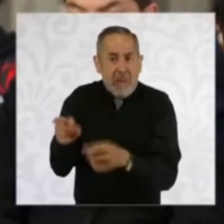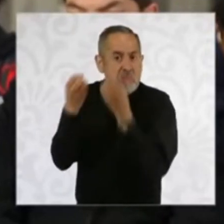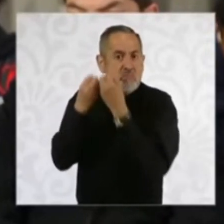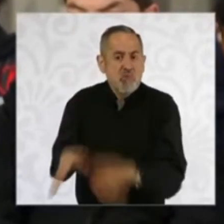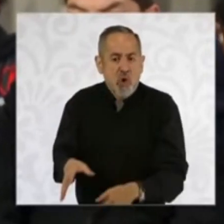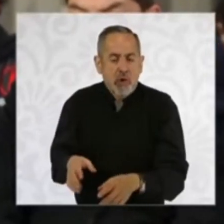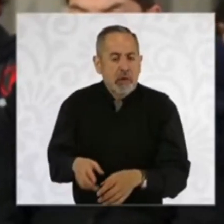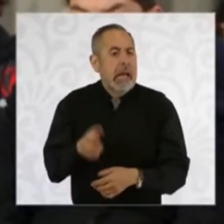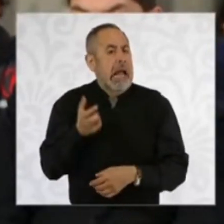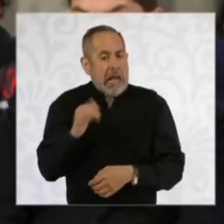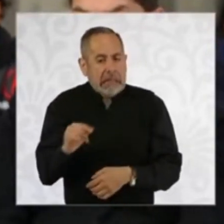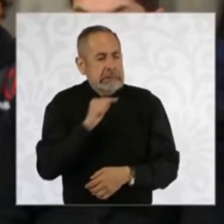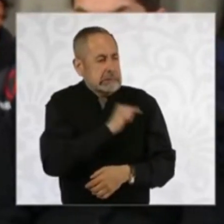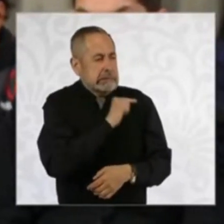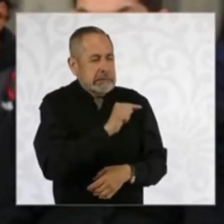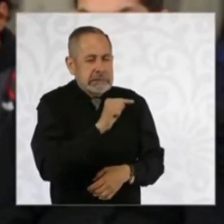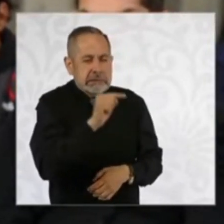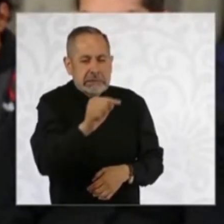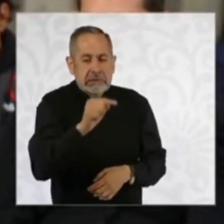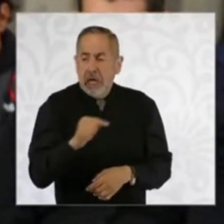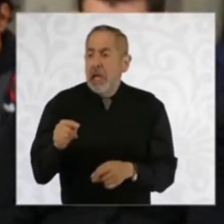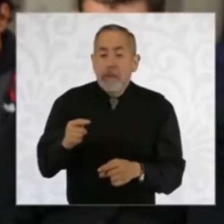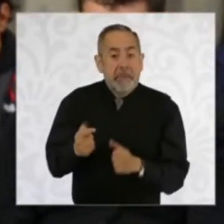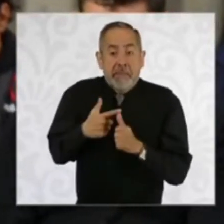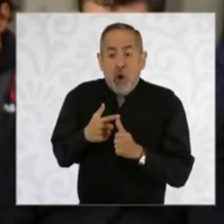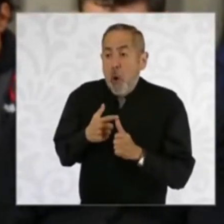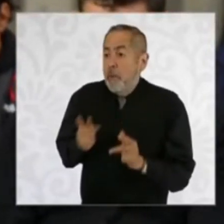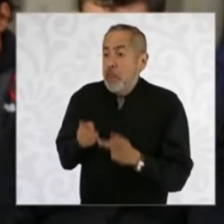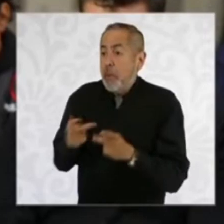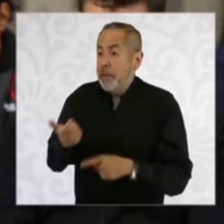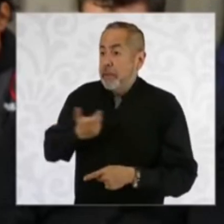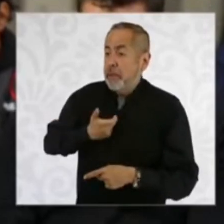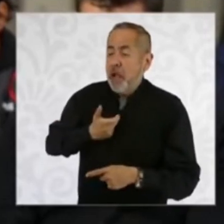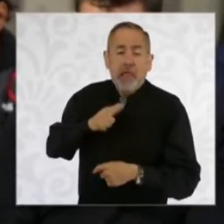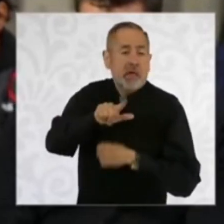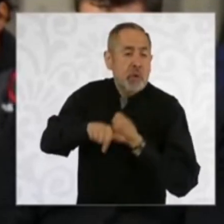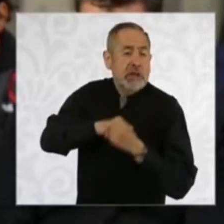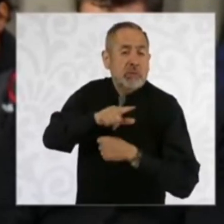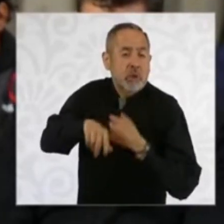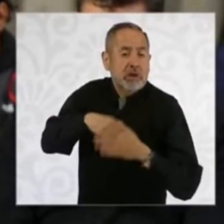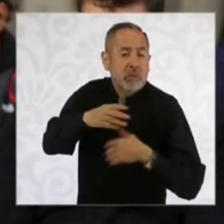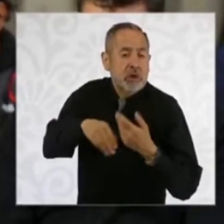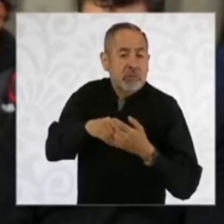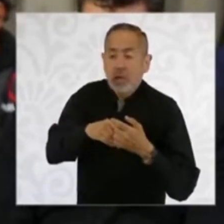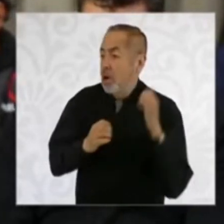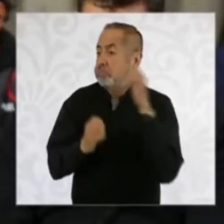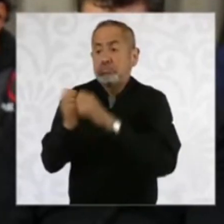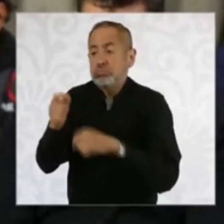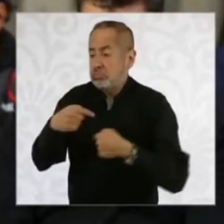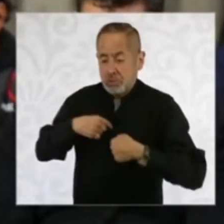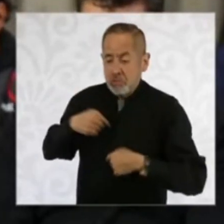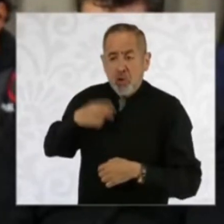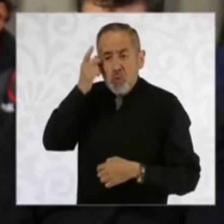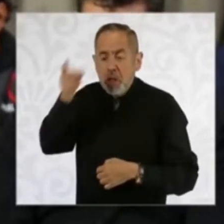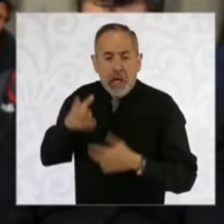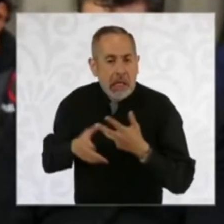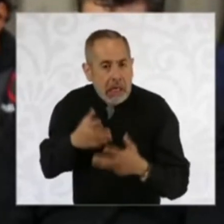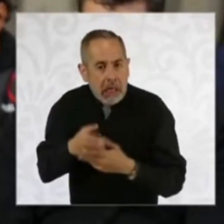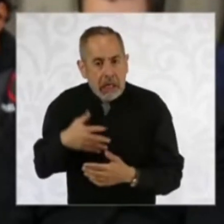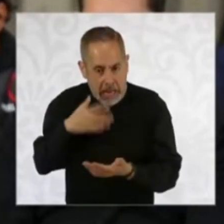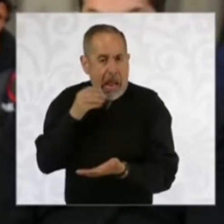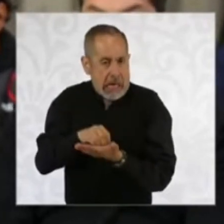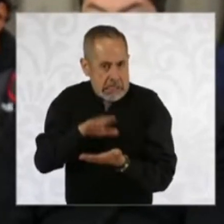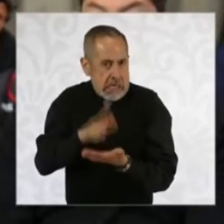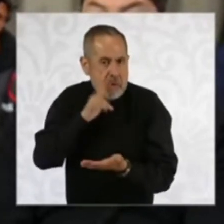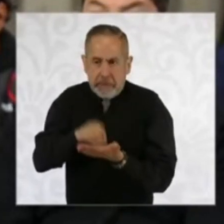modus operandi, que se ha repetido en diversas colonias de la ciudad, tenemos también documentado varias situaciones de varias personas que les